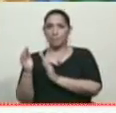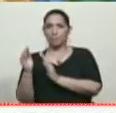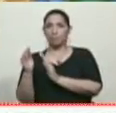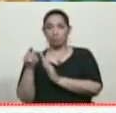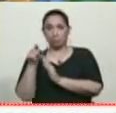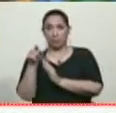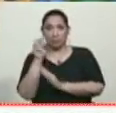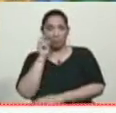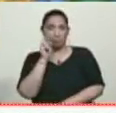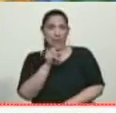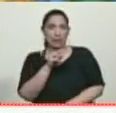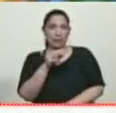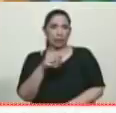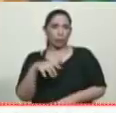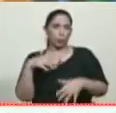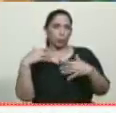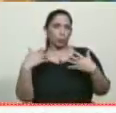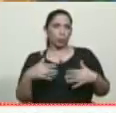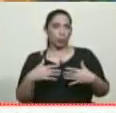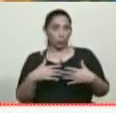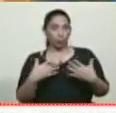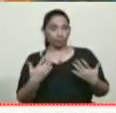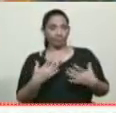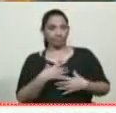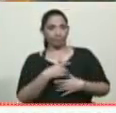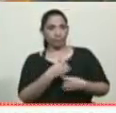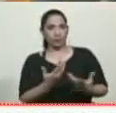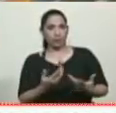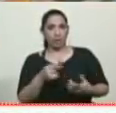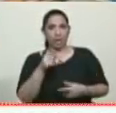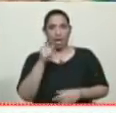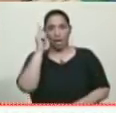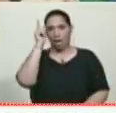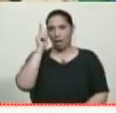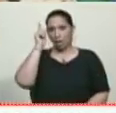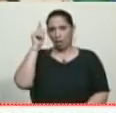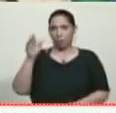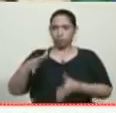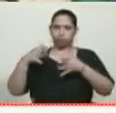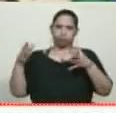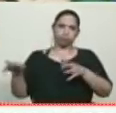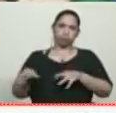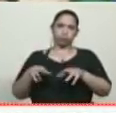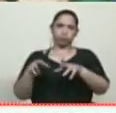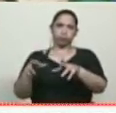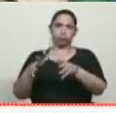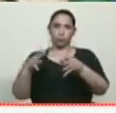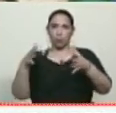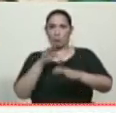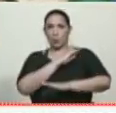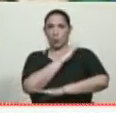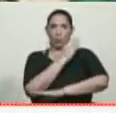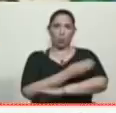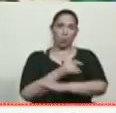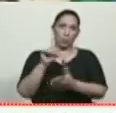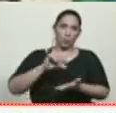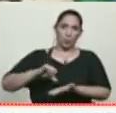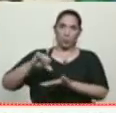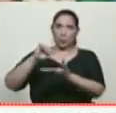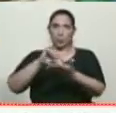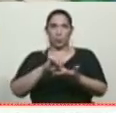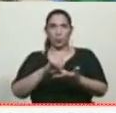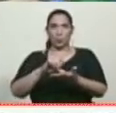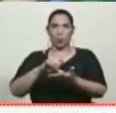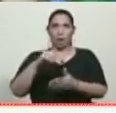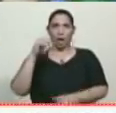interesantes. Por esa lógica de los grandes ríos y las ciudades puerto, Angostura ha pasado a ser ahora ciudad